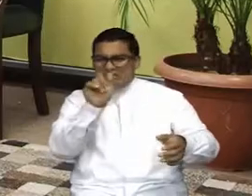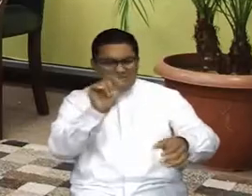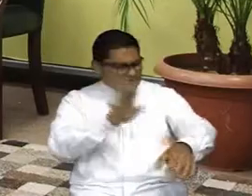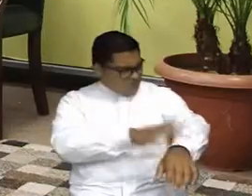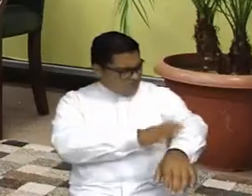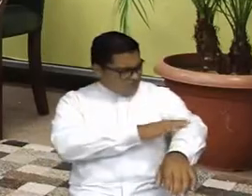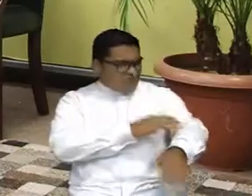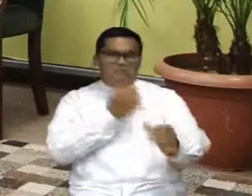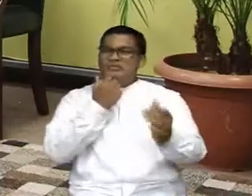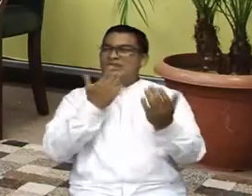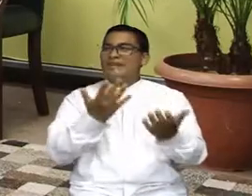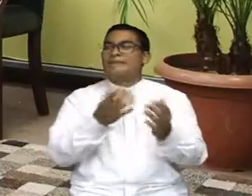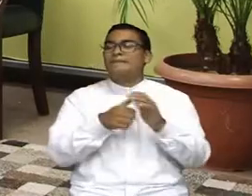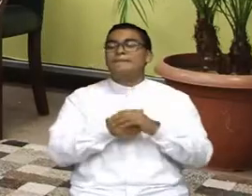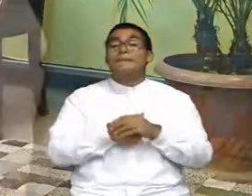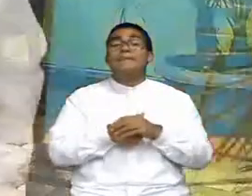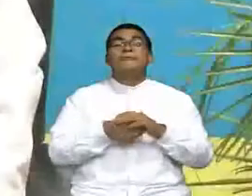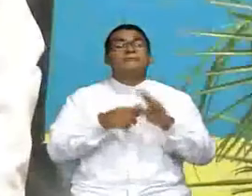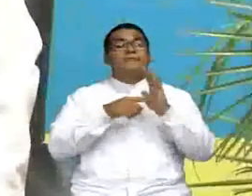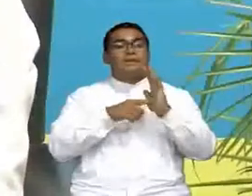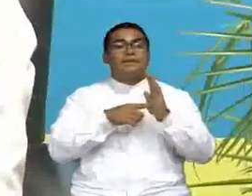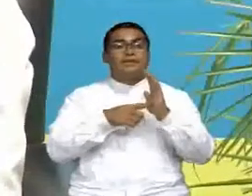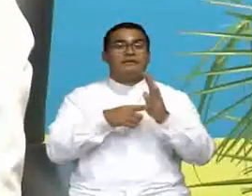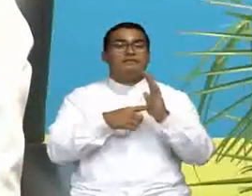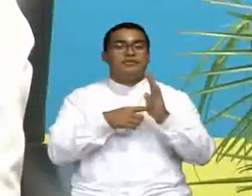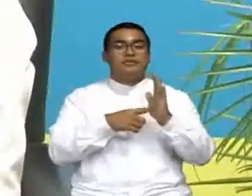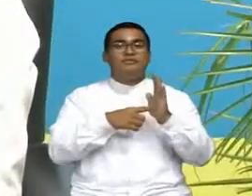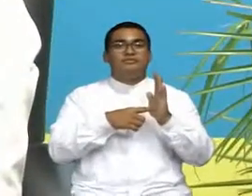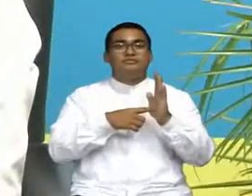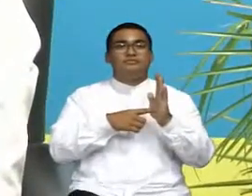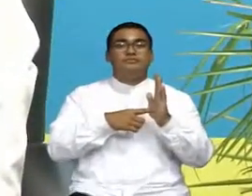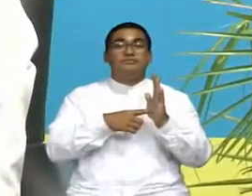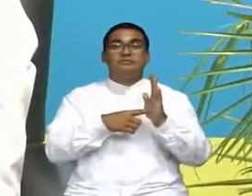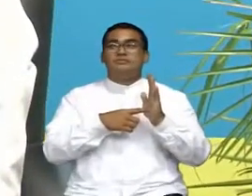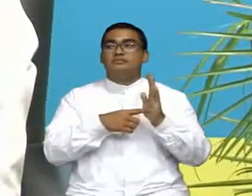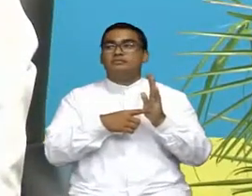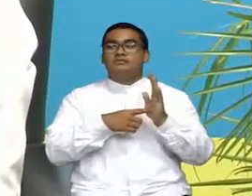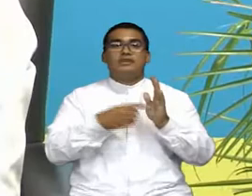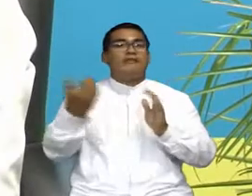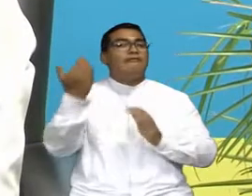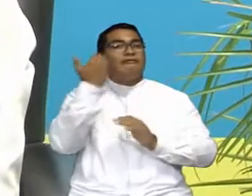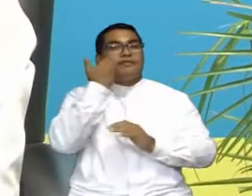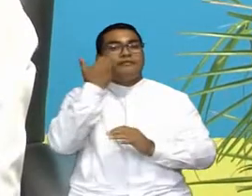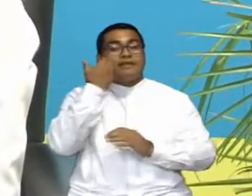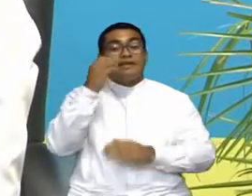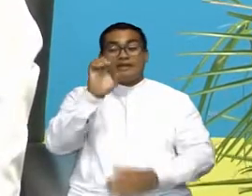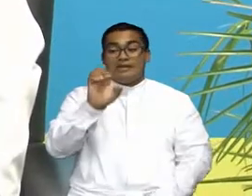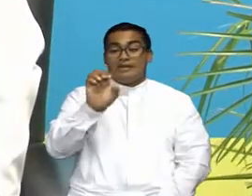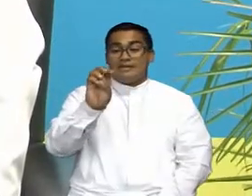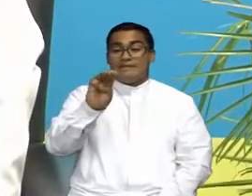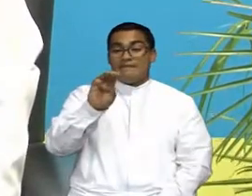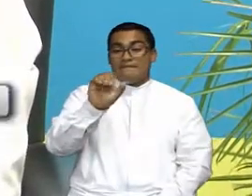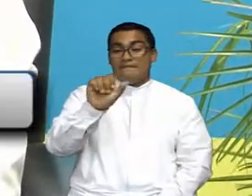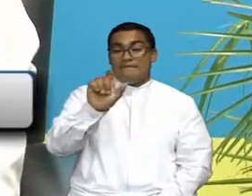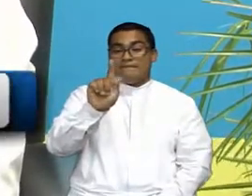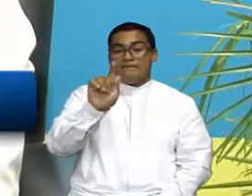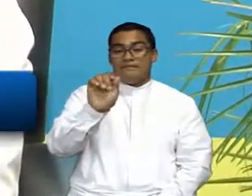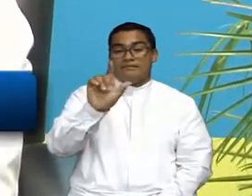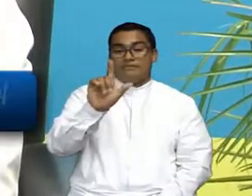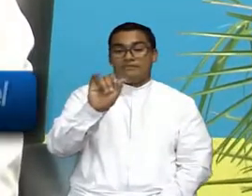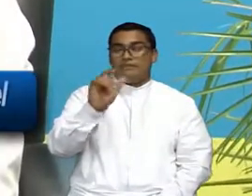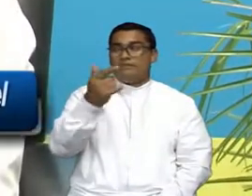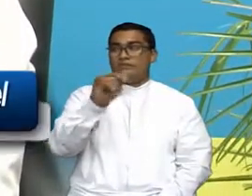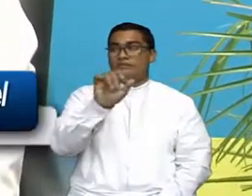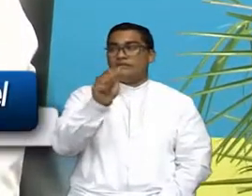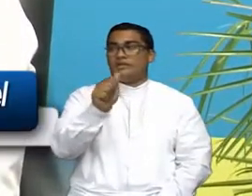primer lugar, tenemos una de las causas más frecuentes, son las enfermedades hematológicas. De ahí podemos tener las púrpuras,